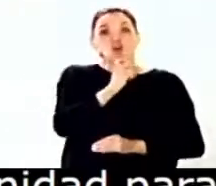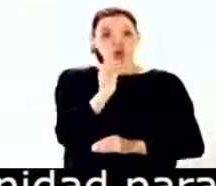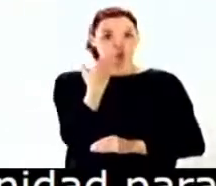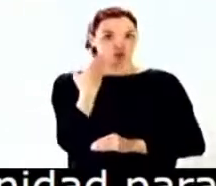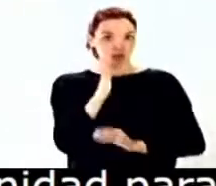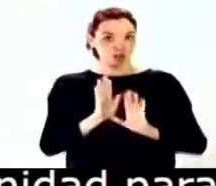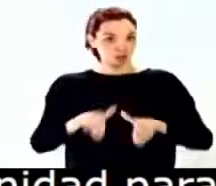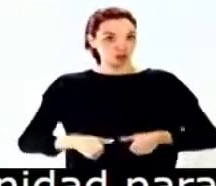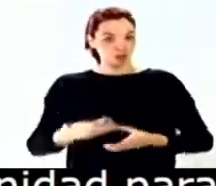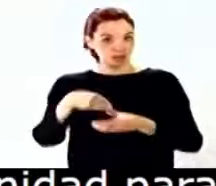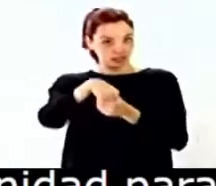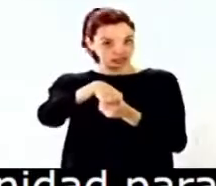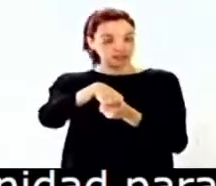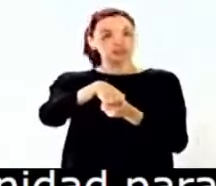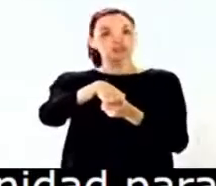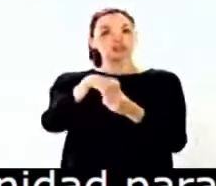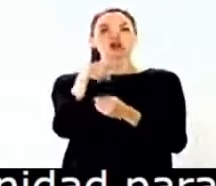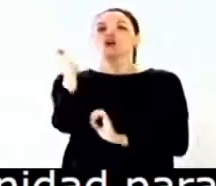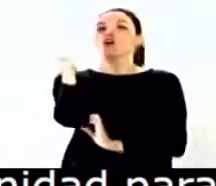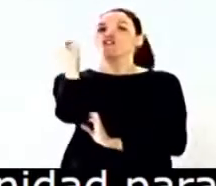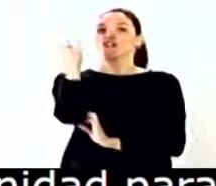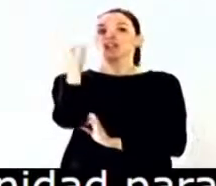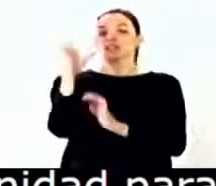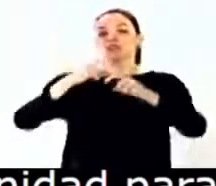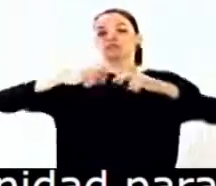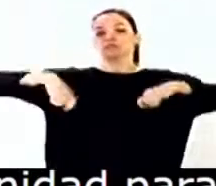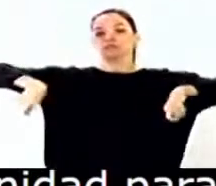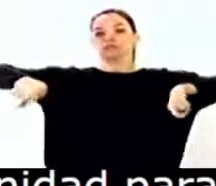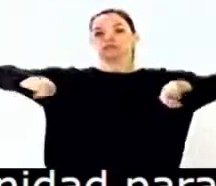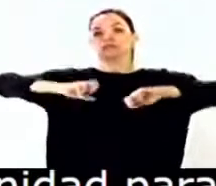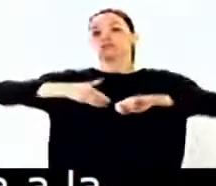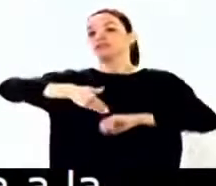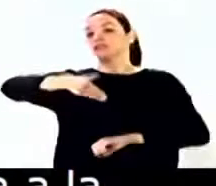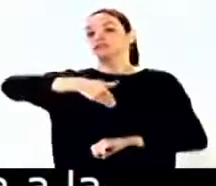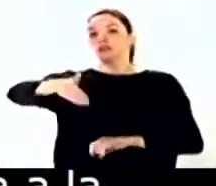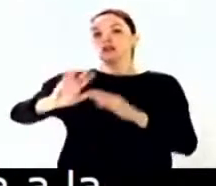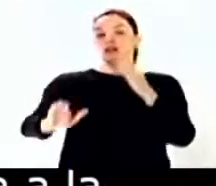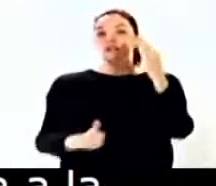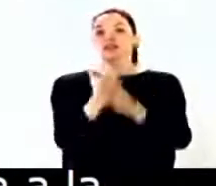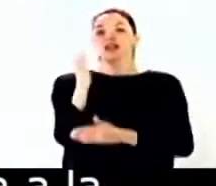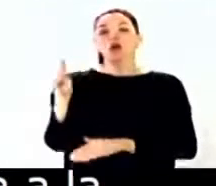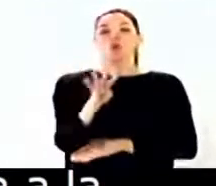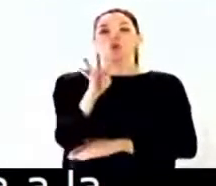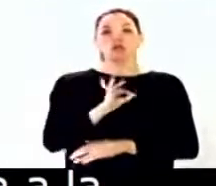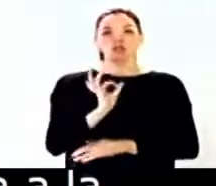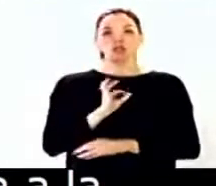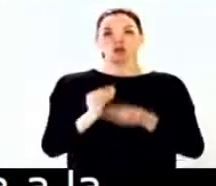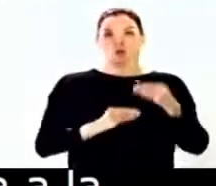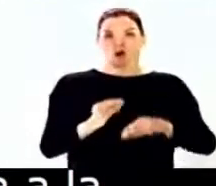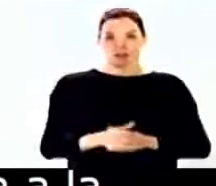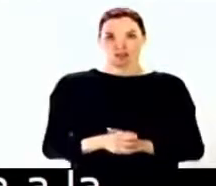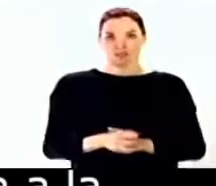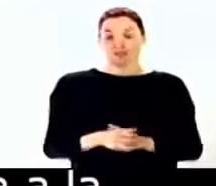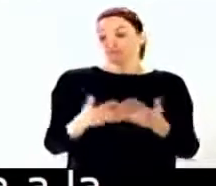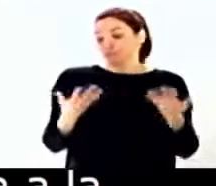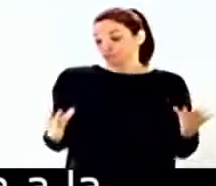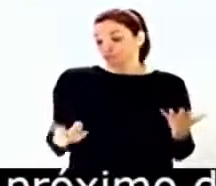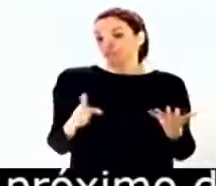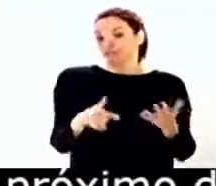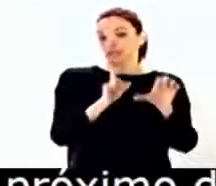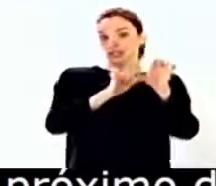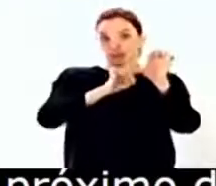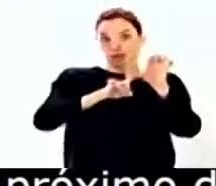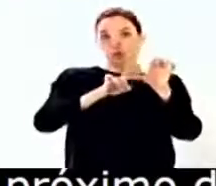la escuela, una conferencia que se va a producir el próximo día 4 de enero. Y, por tanto,